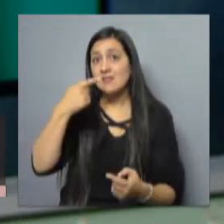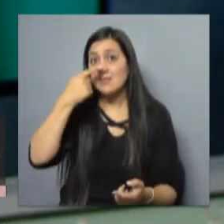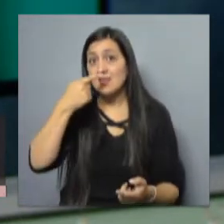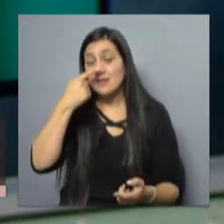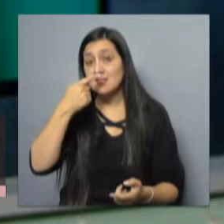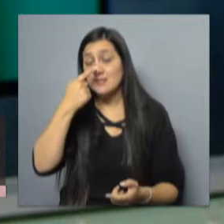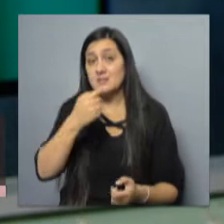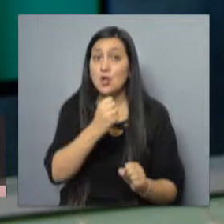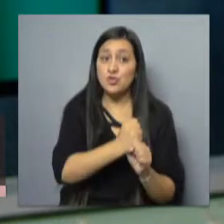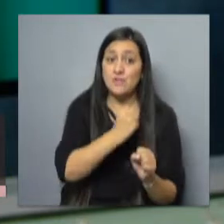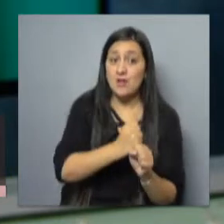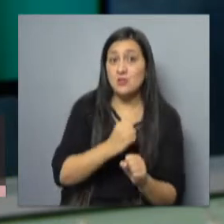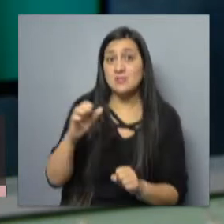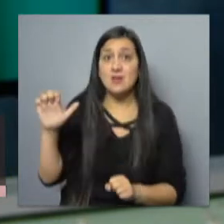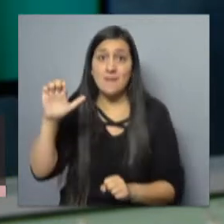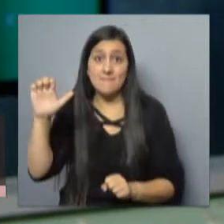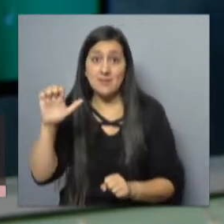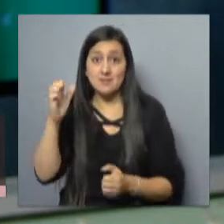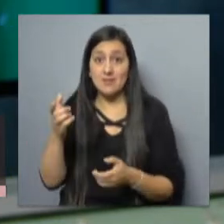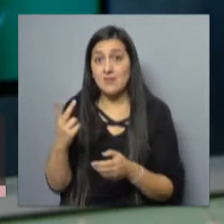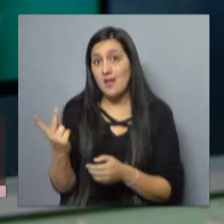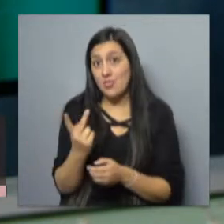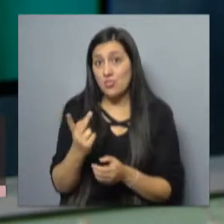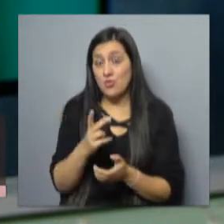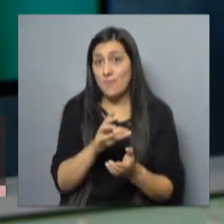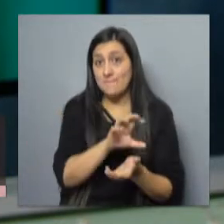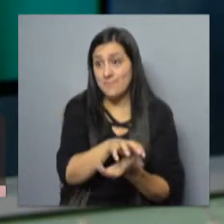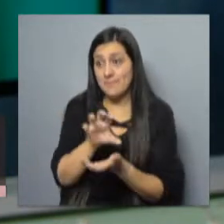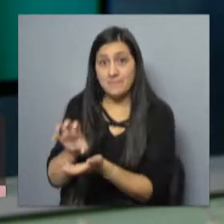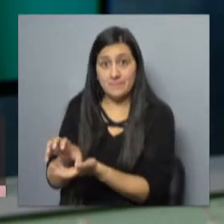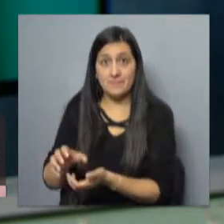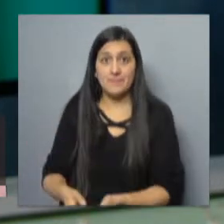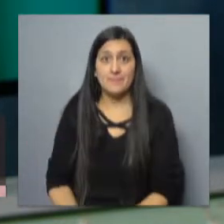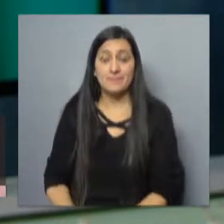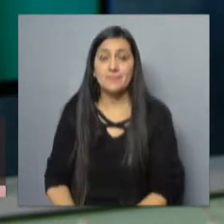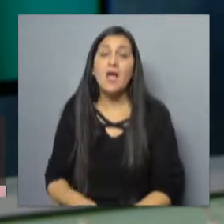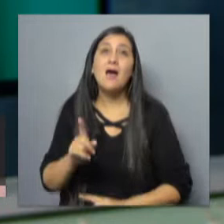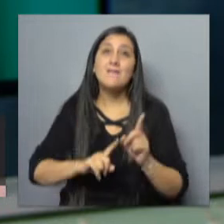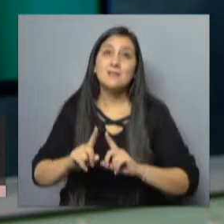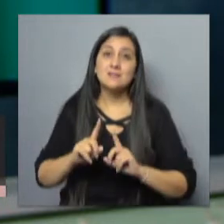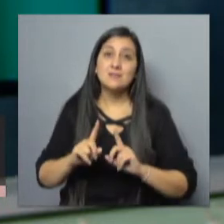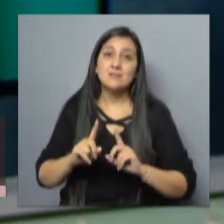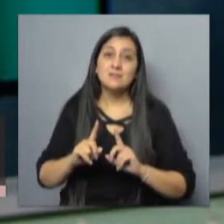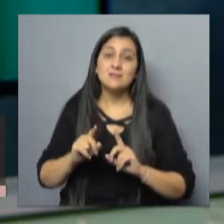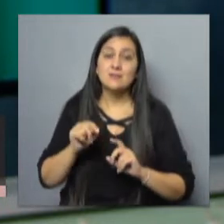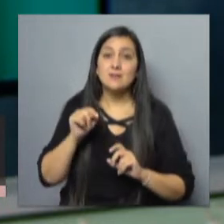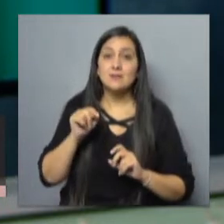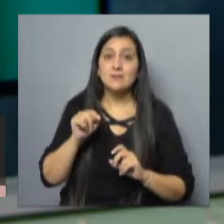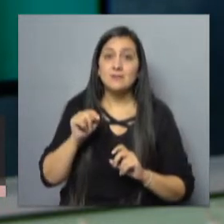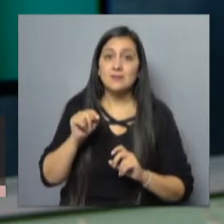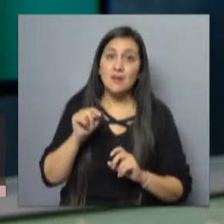de las personas que hacen parte de esa de esa relación a veces incluso esa